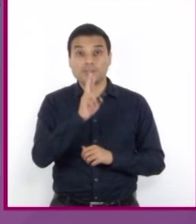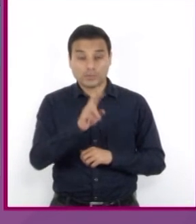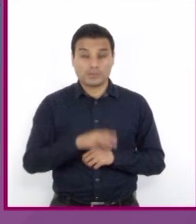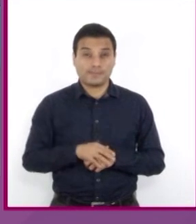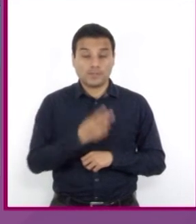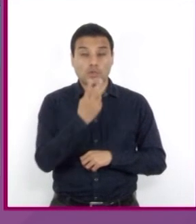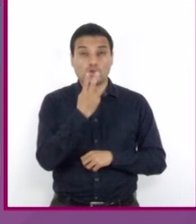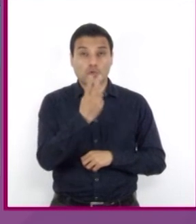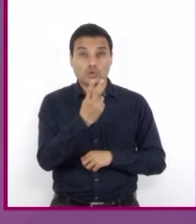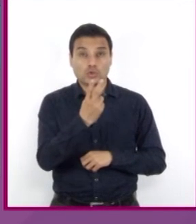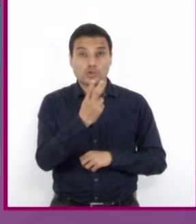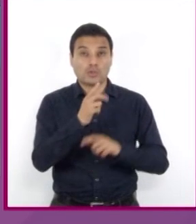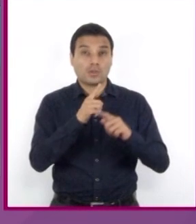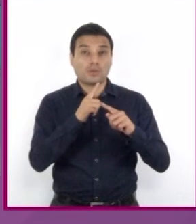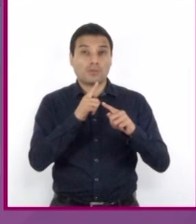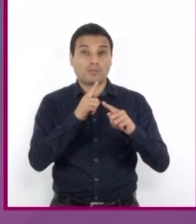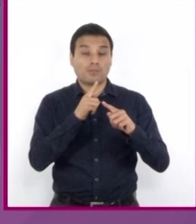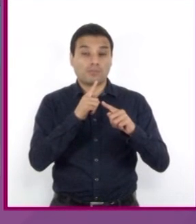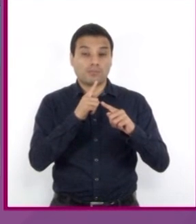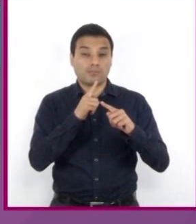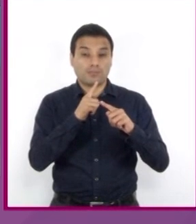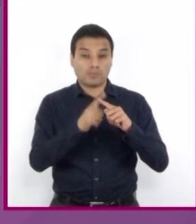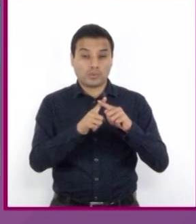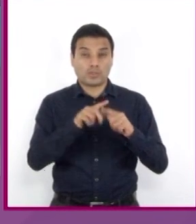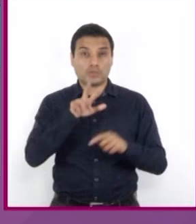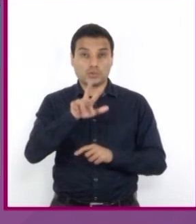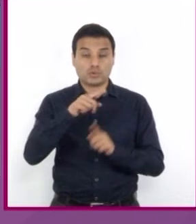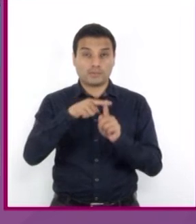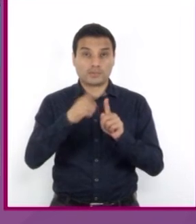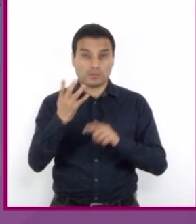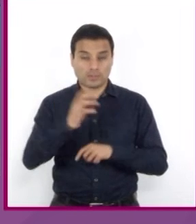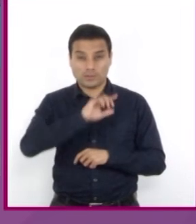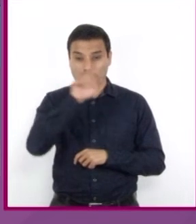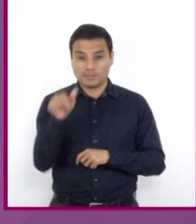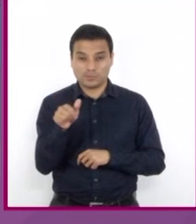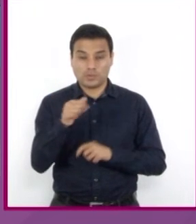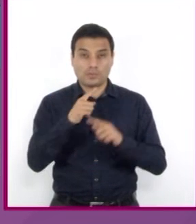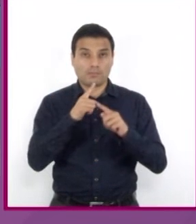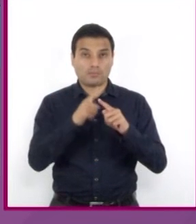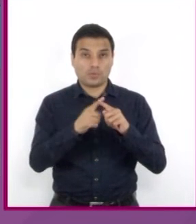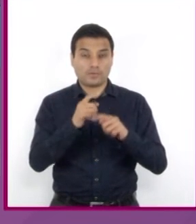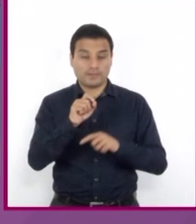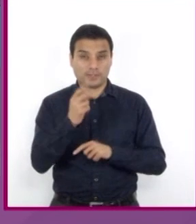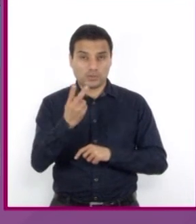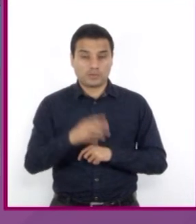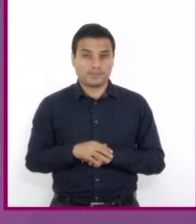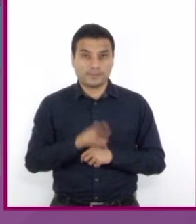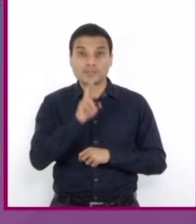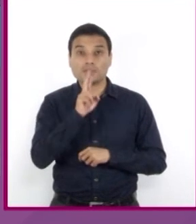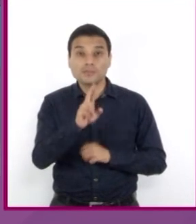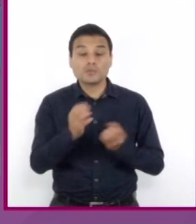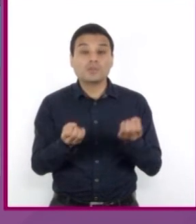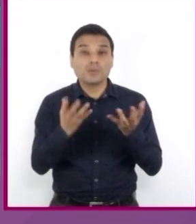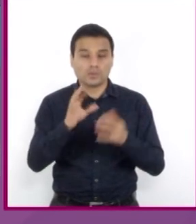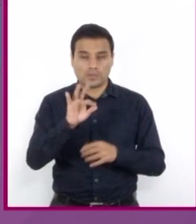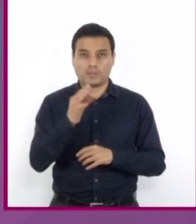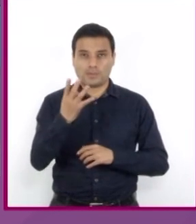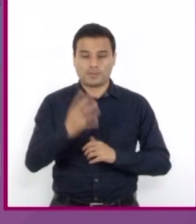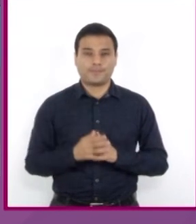2 por la suma de 18 más 4, luego por 22, obteniendo 44 como